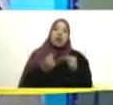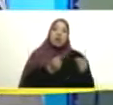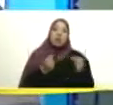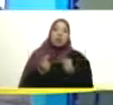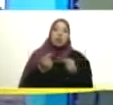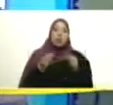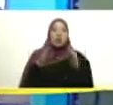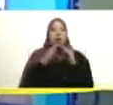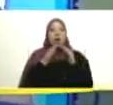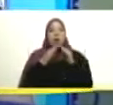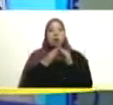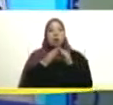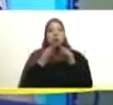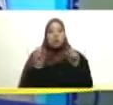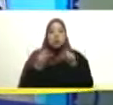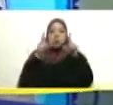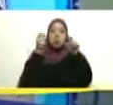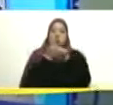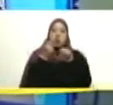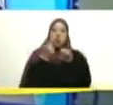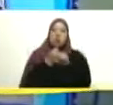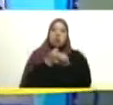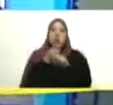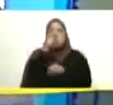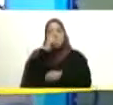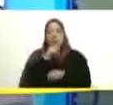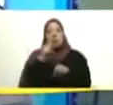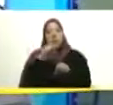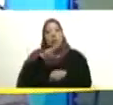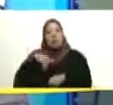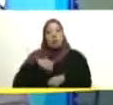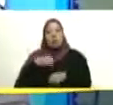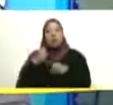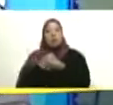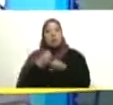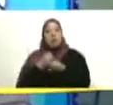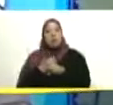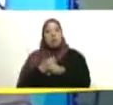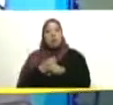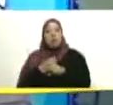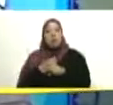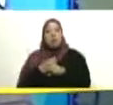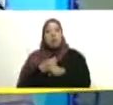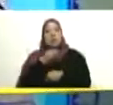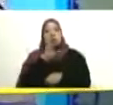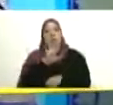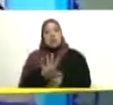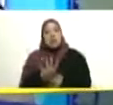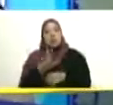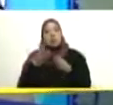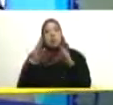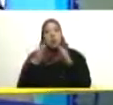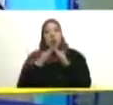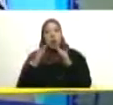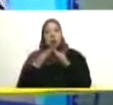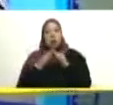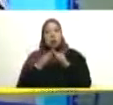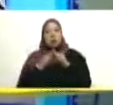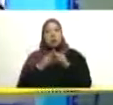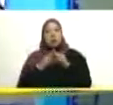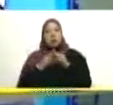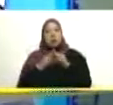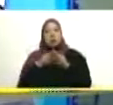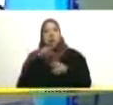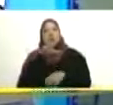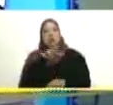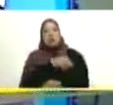de vivienda. ¿Y sabe cuál es la sorpresa que hemos tenido, mi comandante presidente? Que nosotros le damos recursos para hacer 5 viviendas. Comienzan con